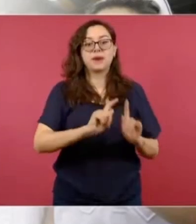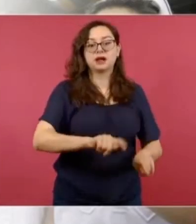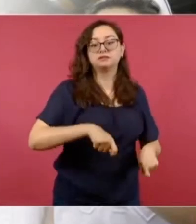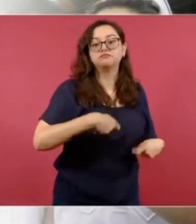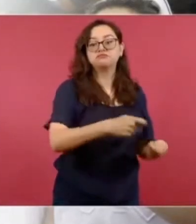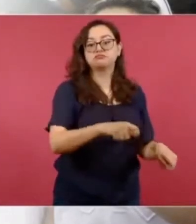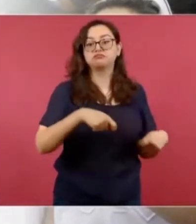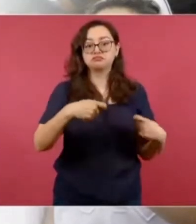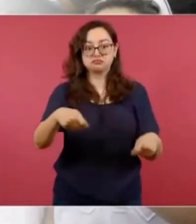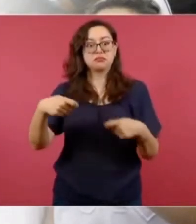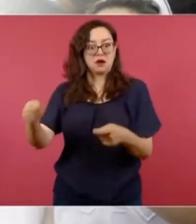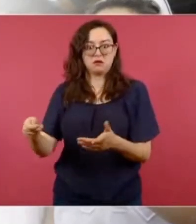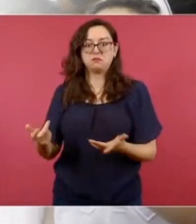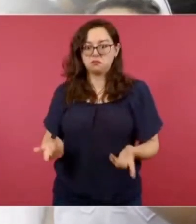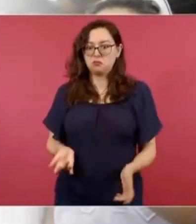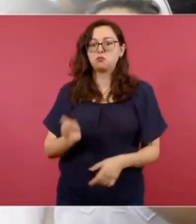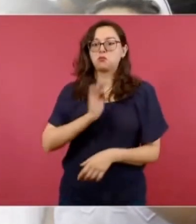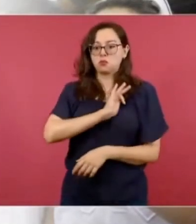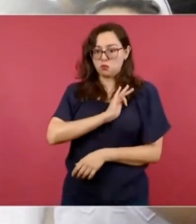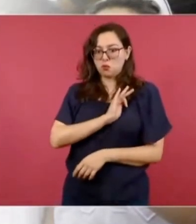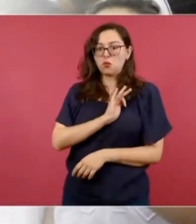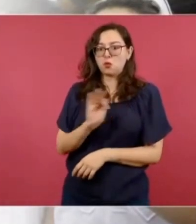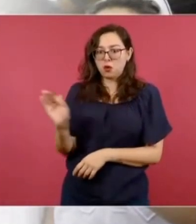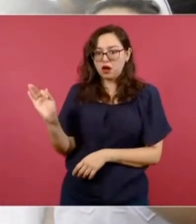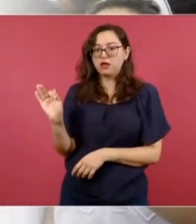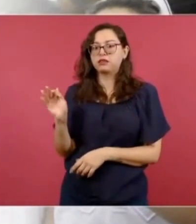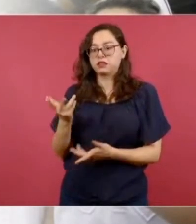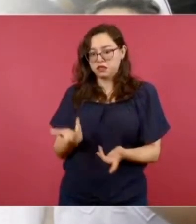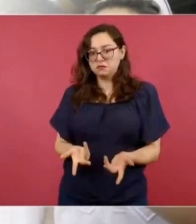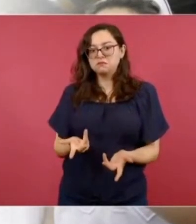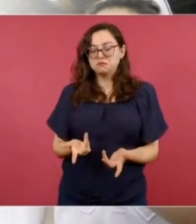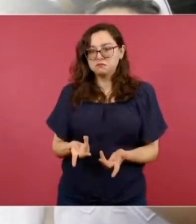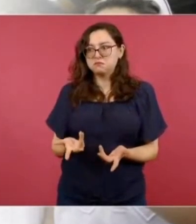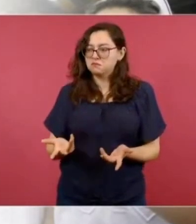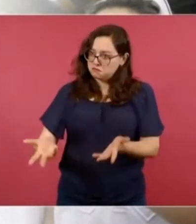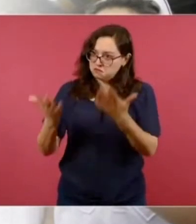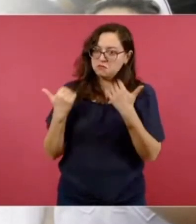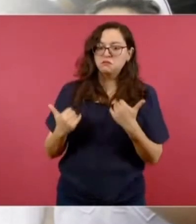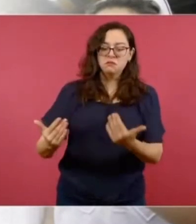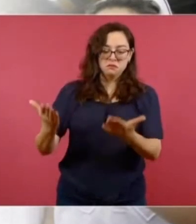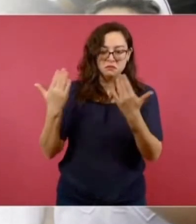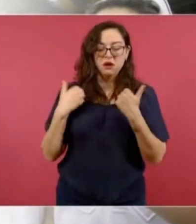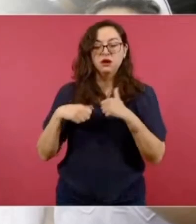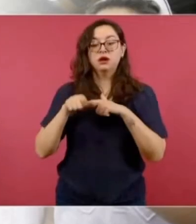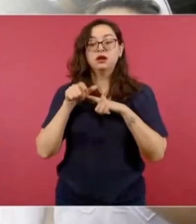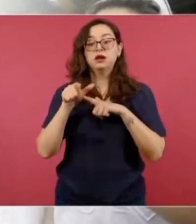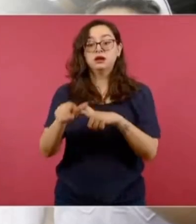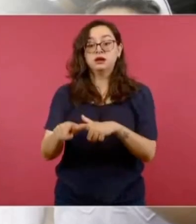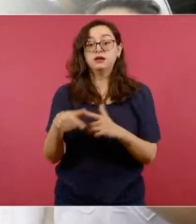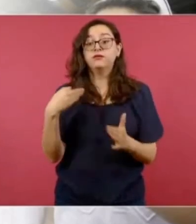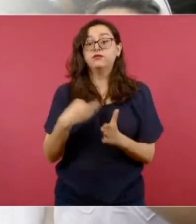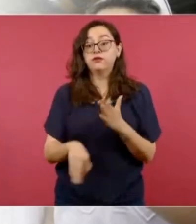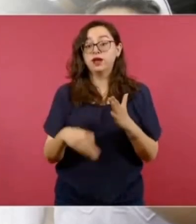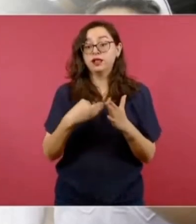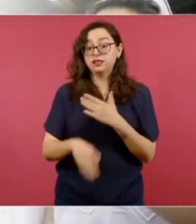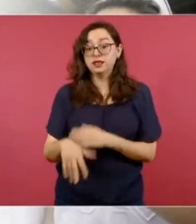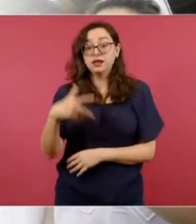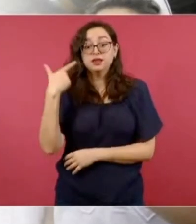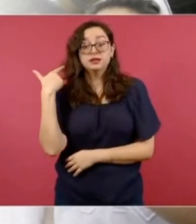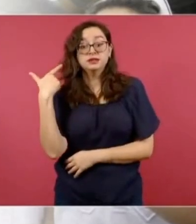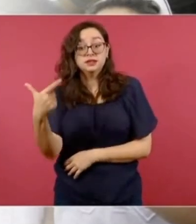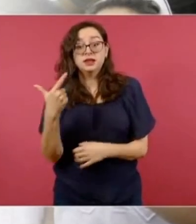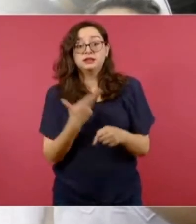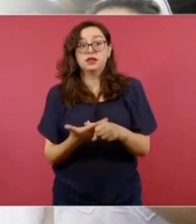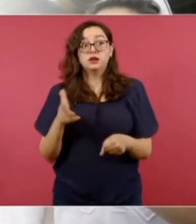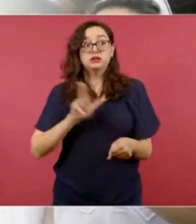que sigue abierta la convocatoria, tenemos todavía varias vacantes y en particular hay 7 hospitales en donde estamos poniendo